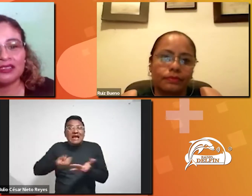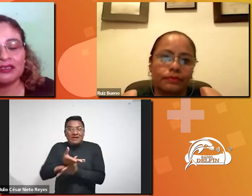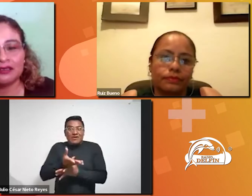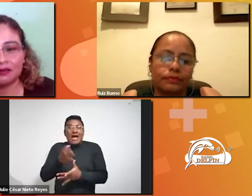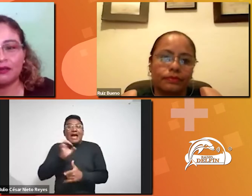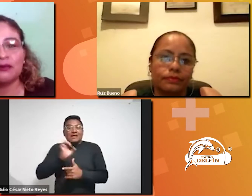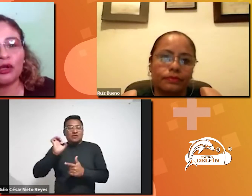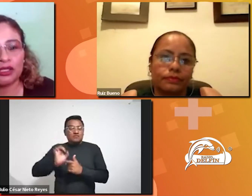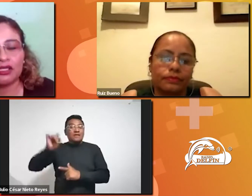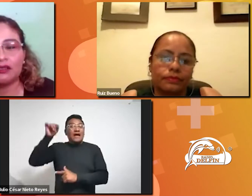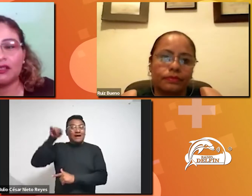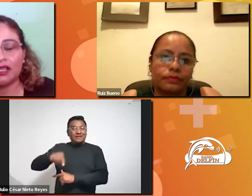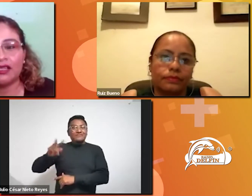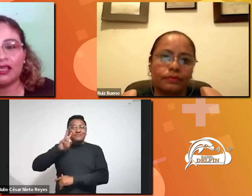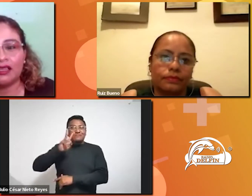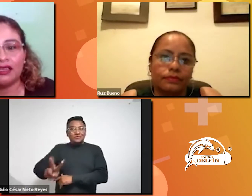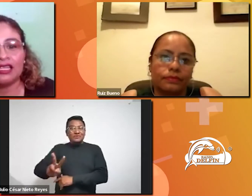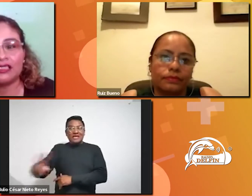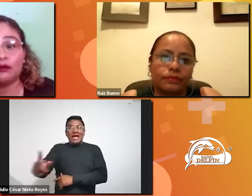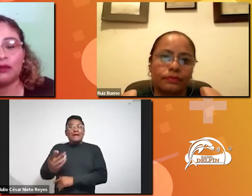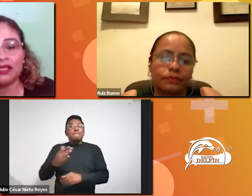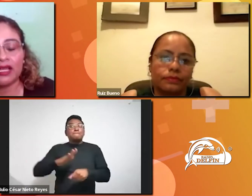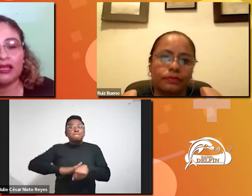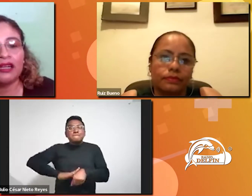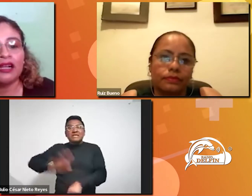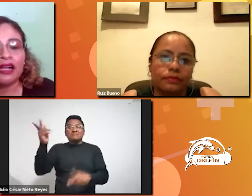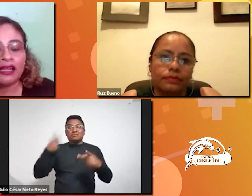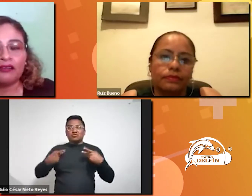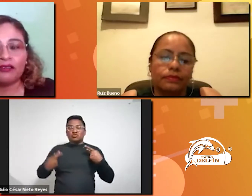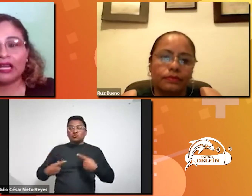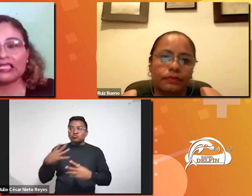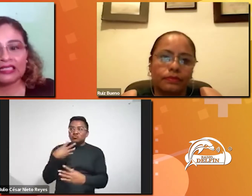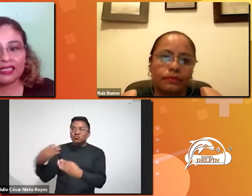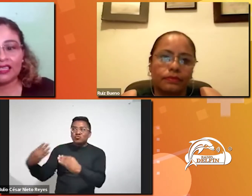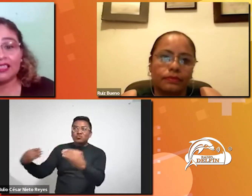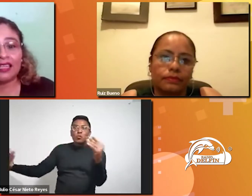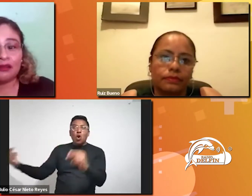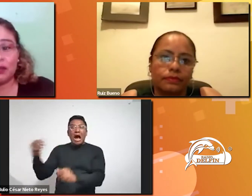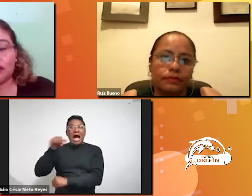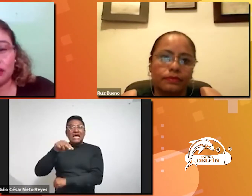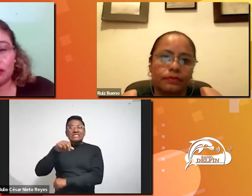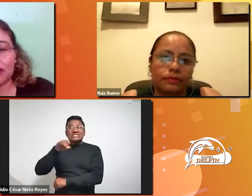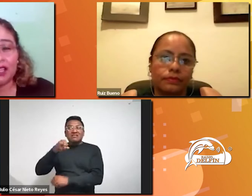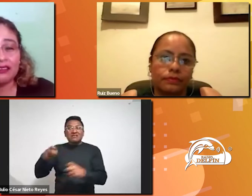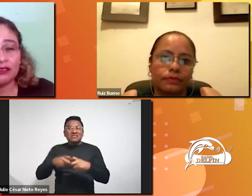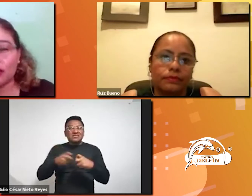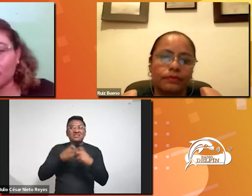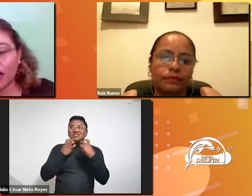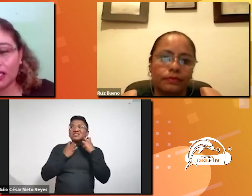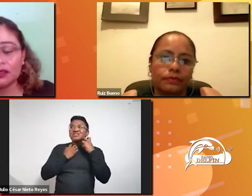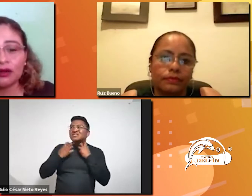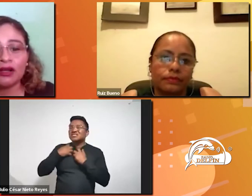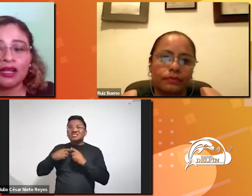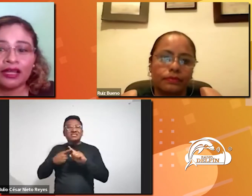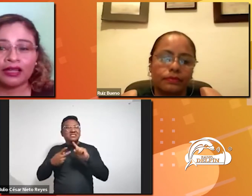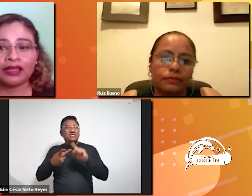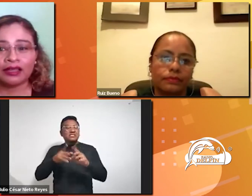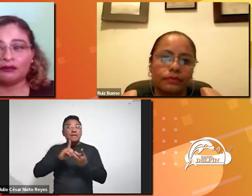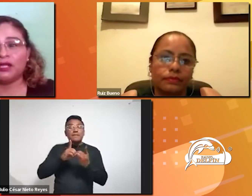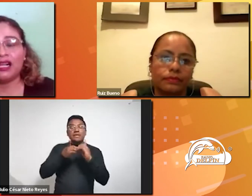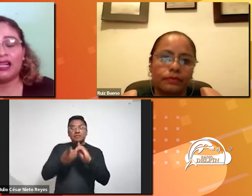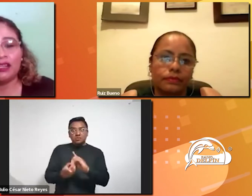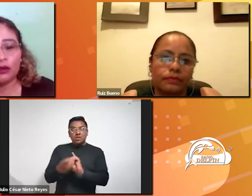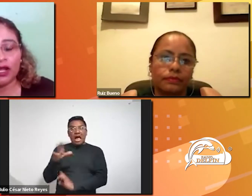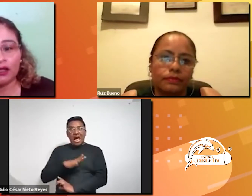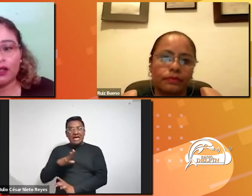hubo más brotes, ¿no?, de la salud mental, que fue la ansiedad y la depresión. En todo caso,